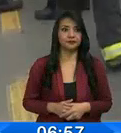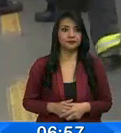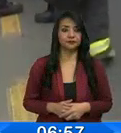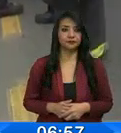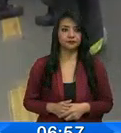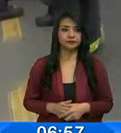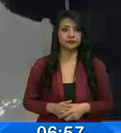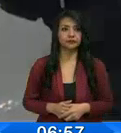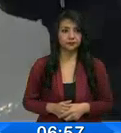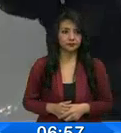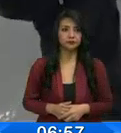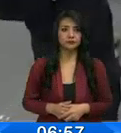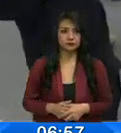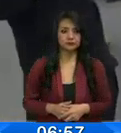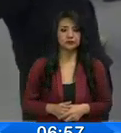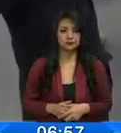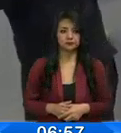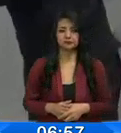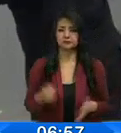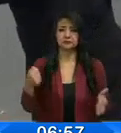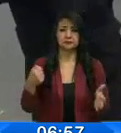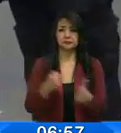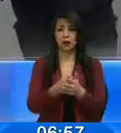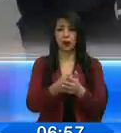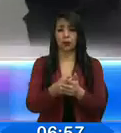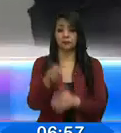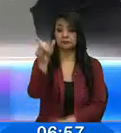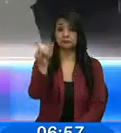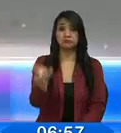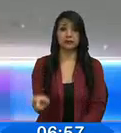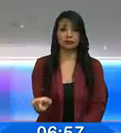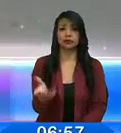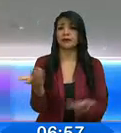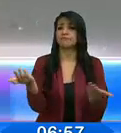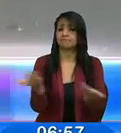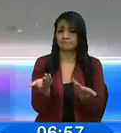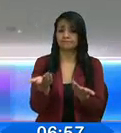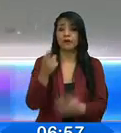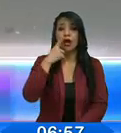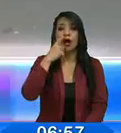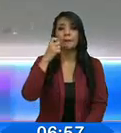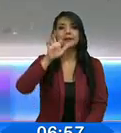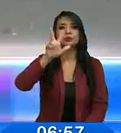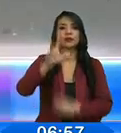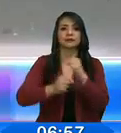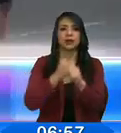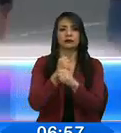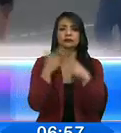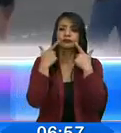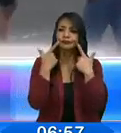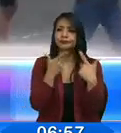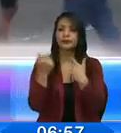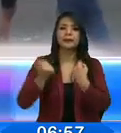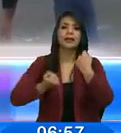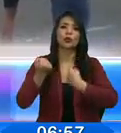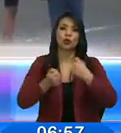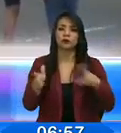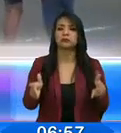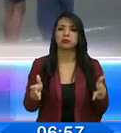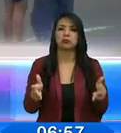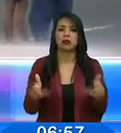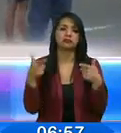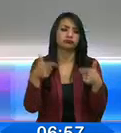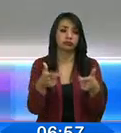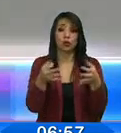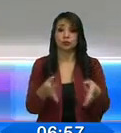Un accidente de tránsito cobró la vida de un cuidador de vehículos de 53 años de edad. Ocurrió cuando intentaba cruzar la